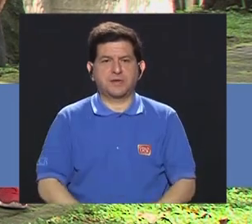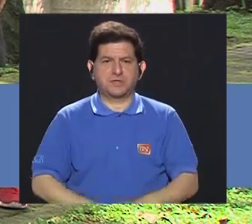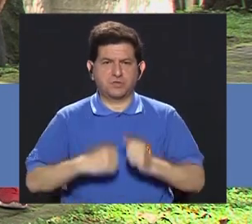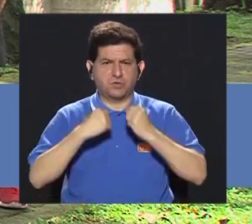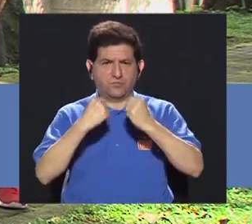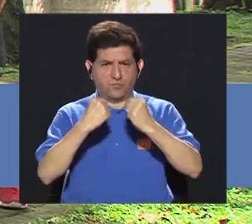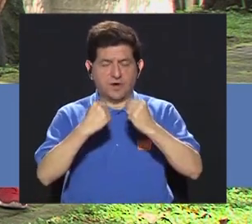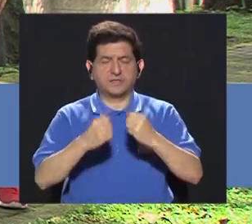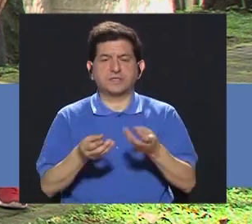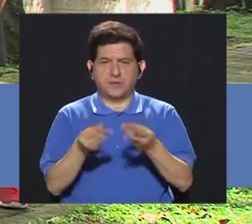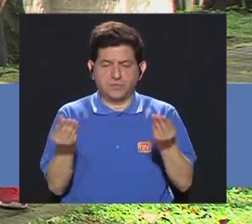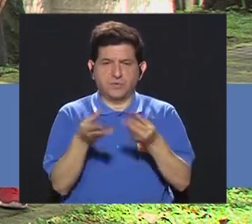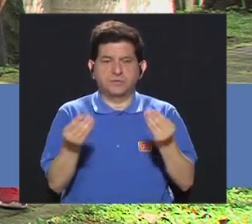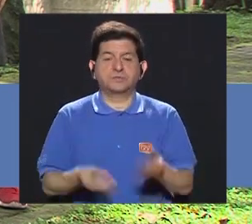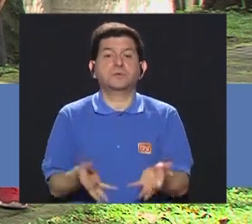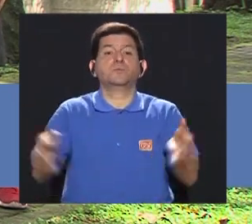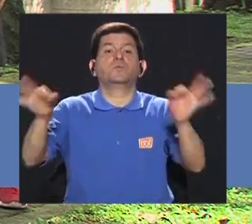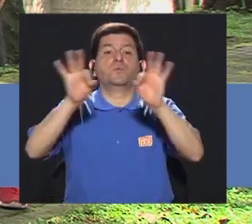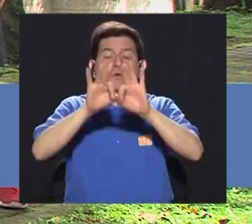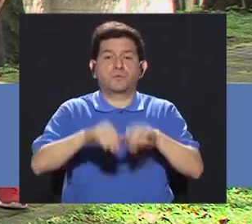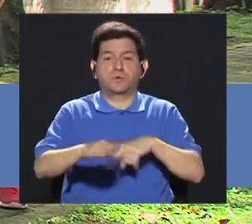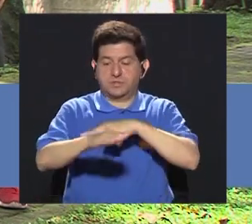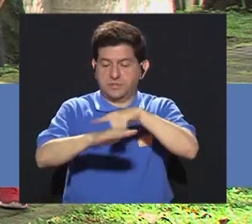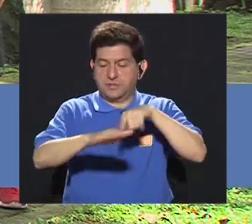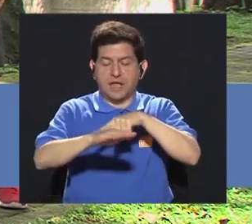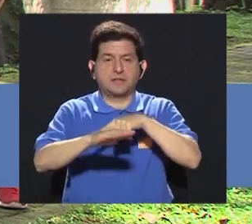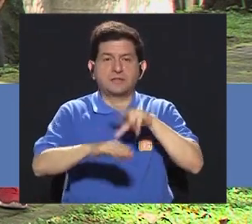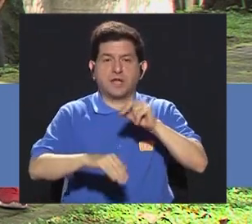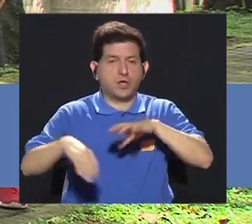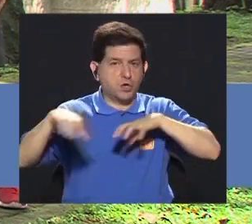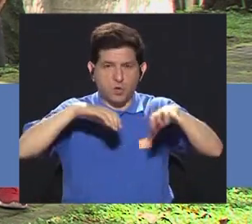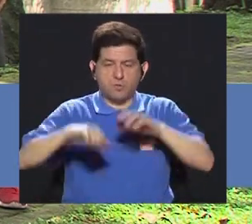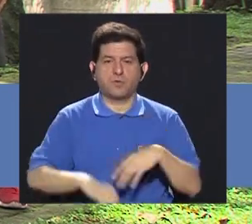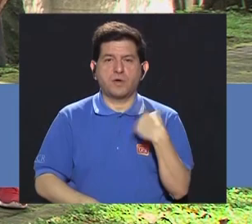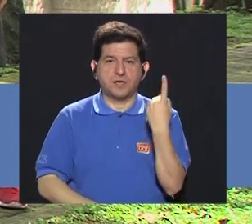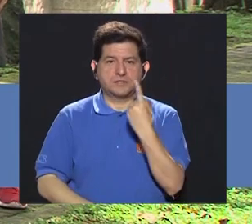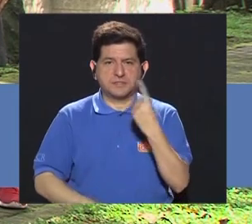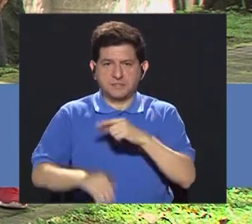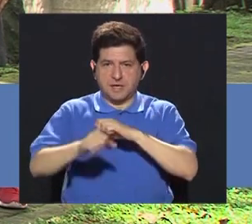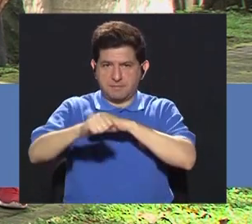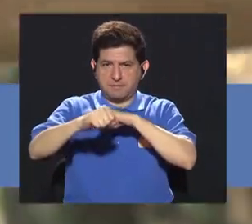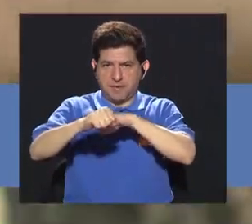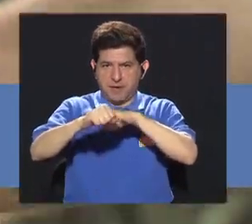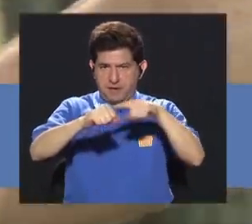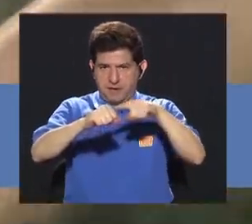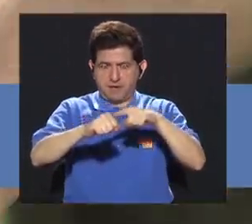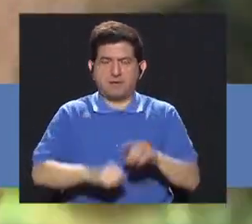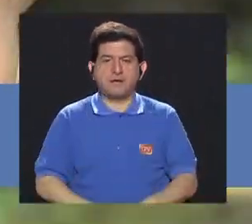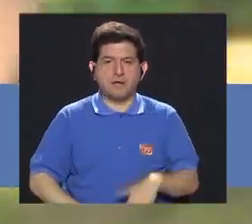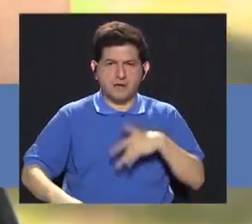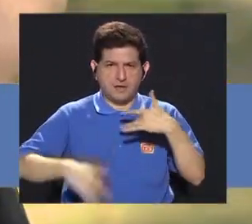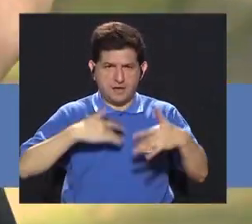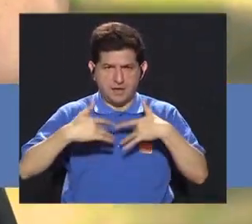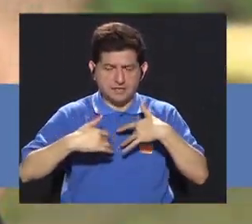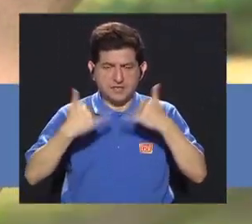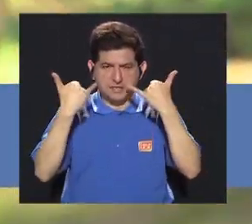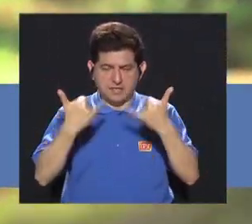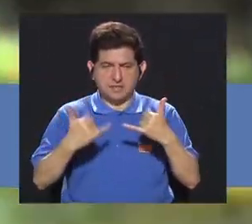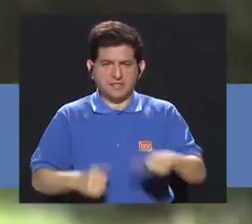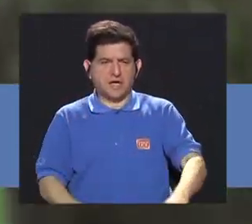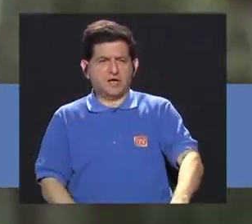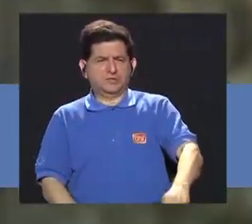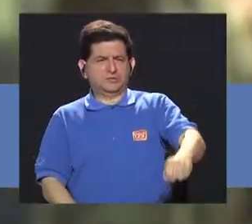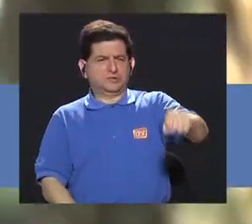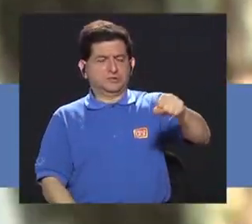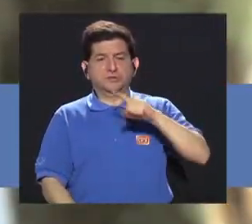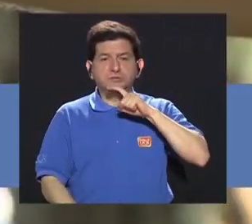tensión por la banda. Es importante que la muñeca no se mueva para arriba y para abajo, que siempre esté recto y que el movimiento se sienta que cuando